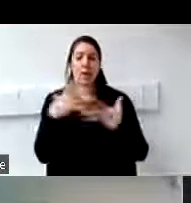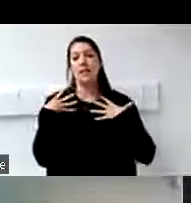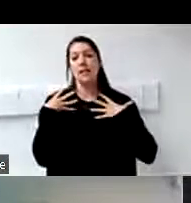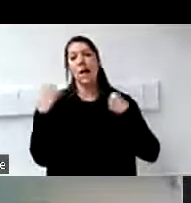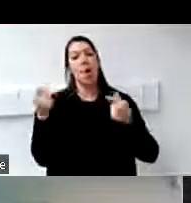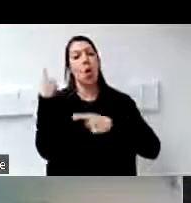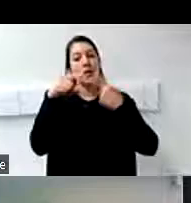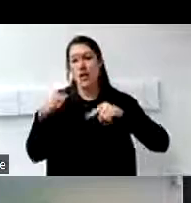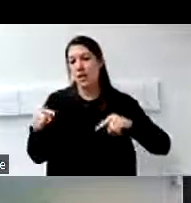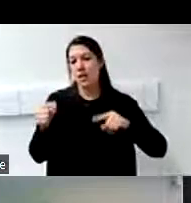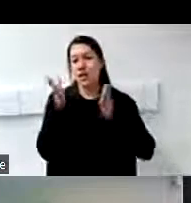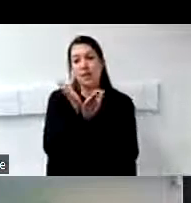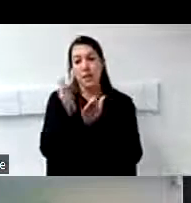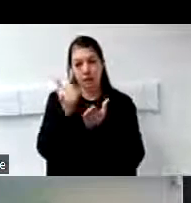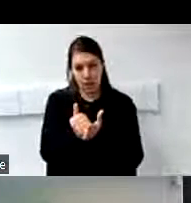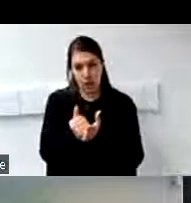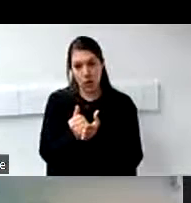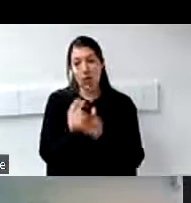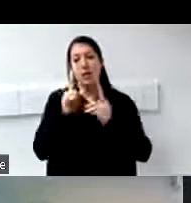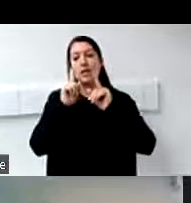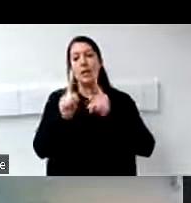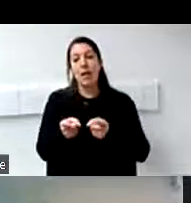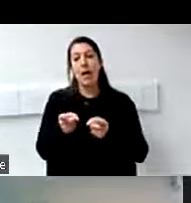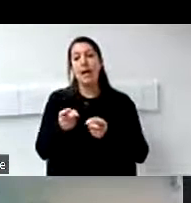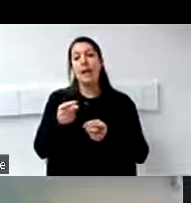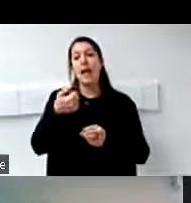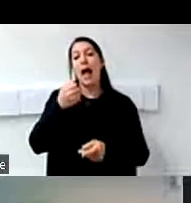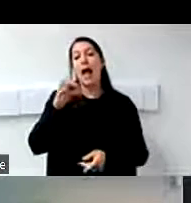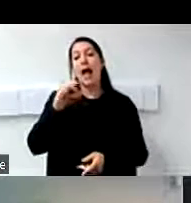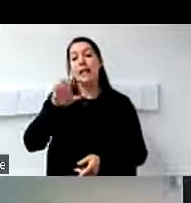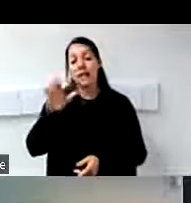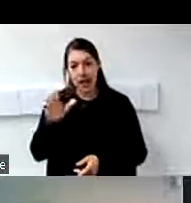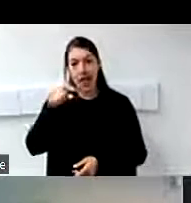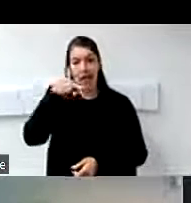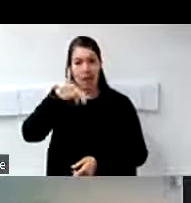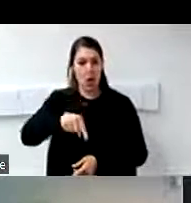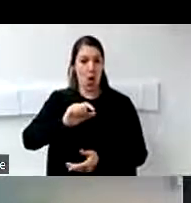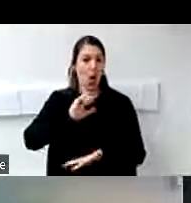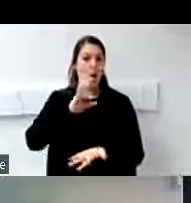y en el caso de ACE, de cada servicio hoy presente acá.